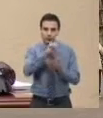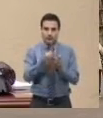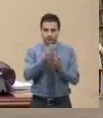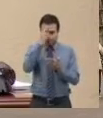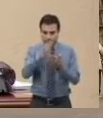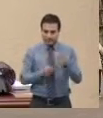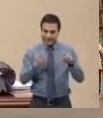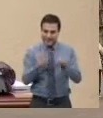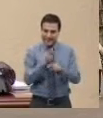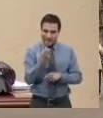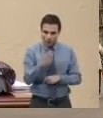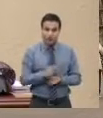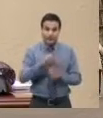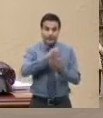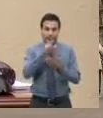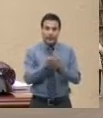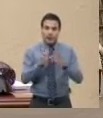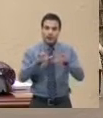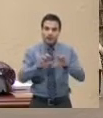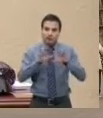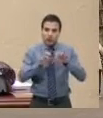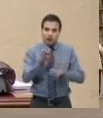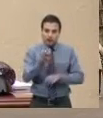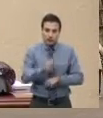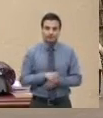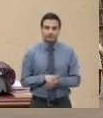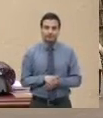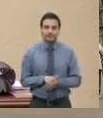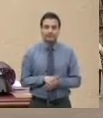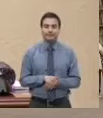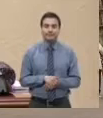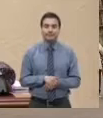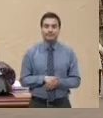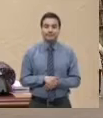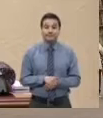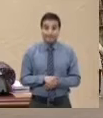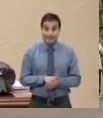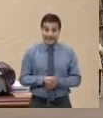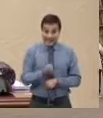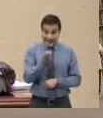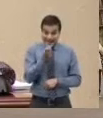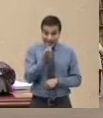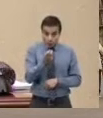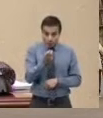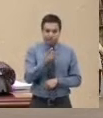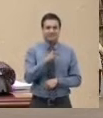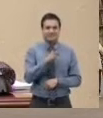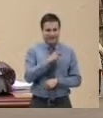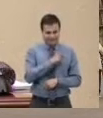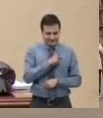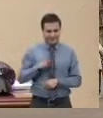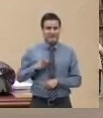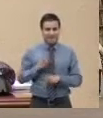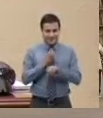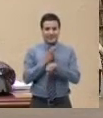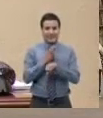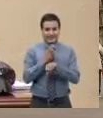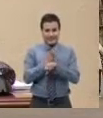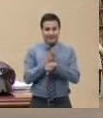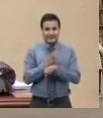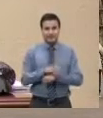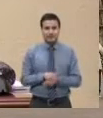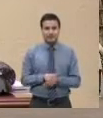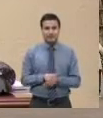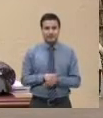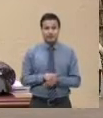atípico, en el fraude a la ley. Y evidentemente esto tiene que ser sancionado. Por una